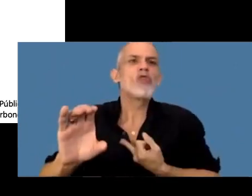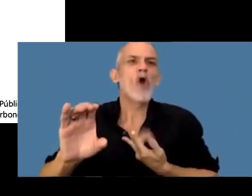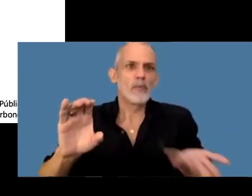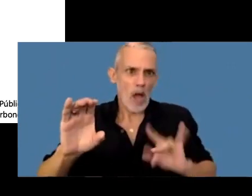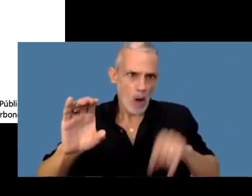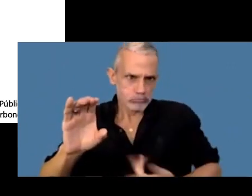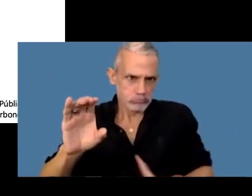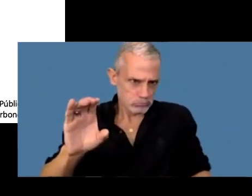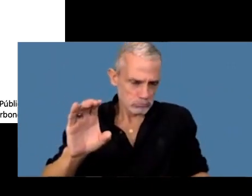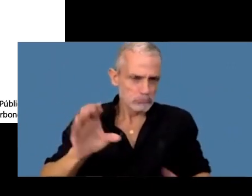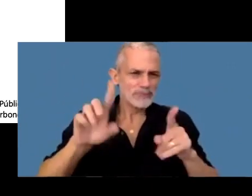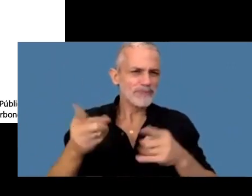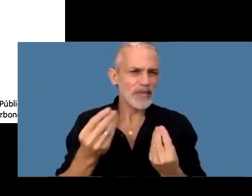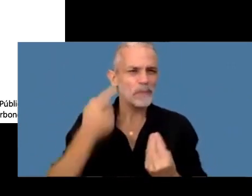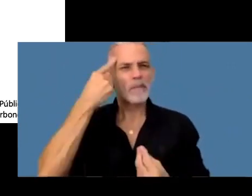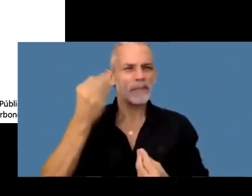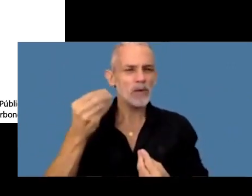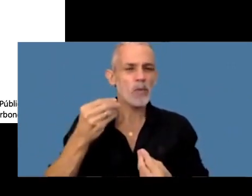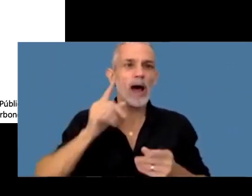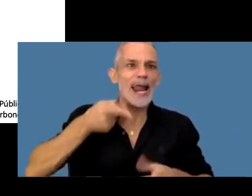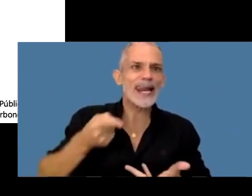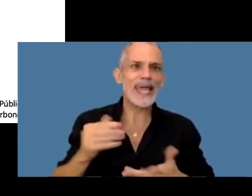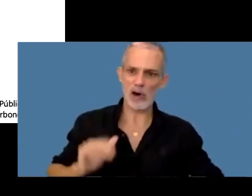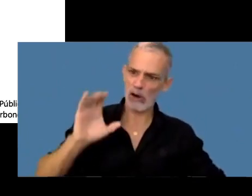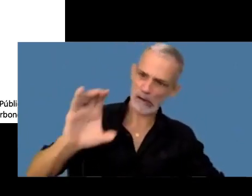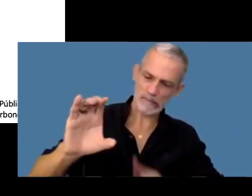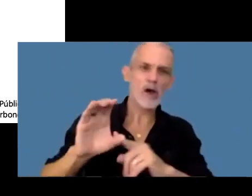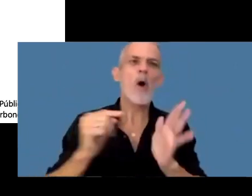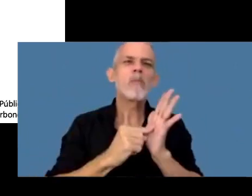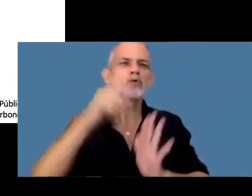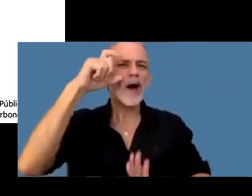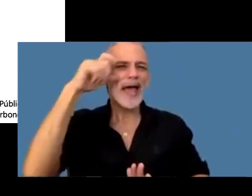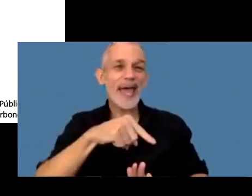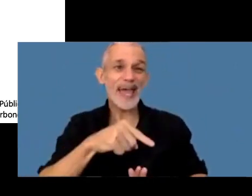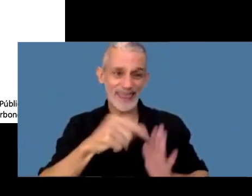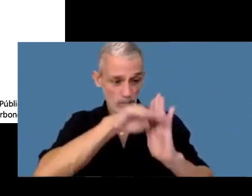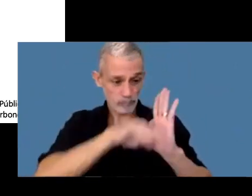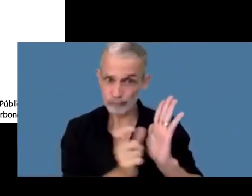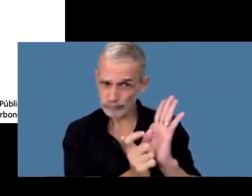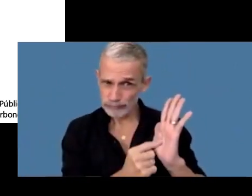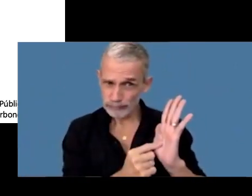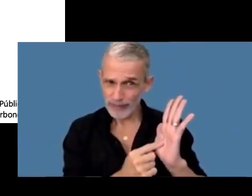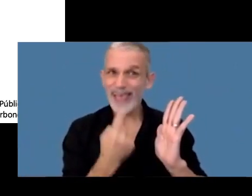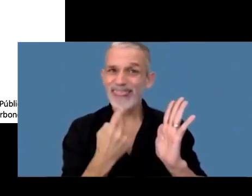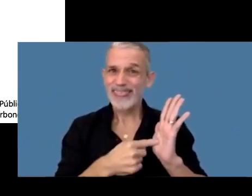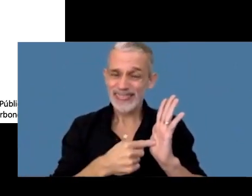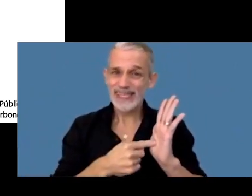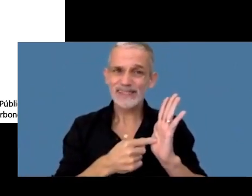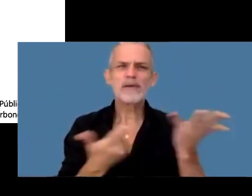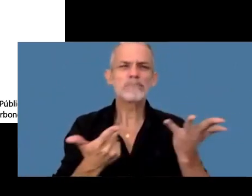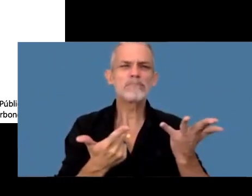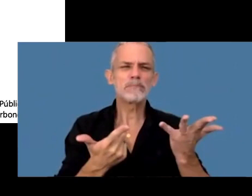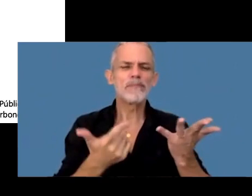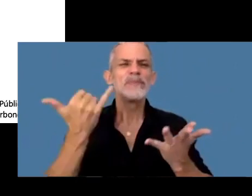vez, considerando el riesgo que estoy marcando en el inciso E de esta parte, ¿sí?, me marca cierta cuestión, digo,